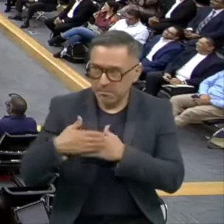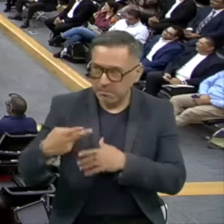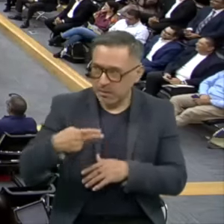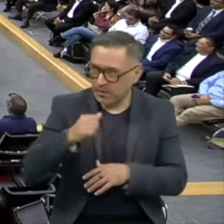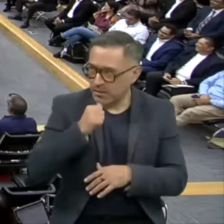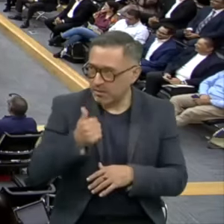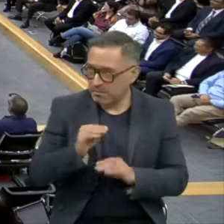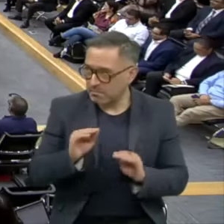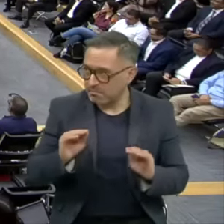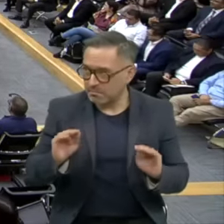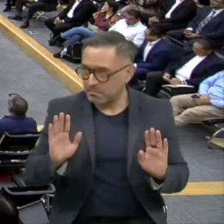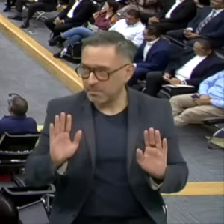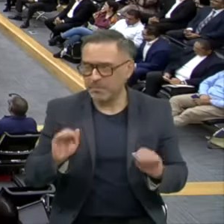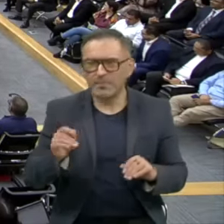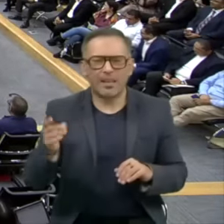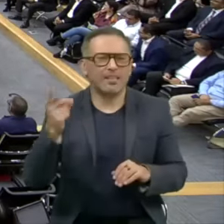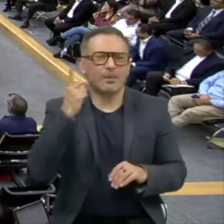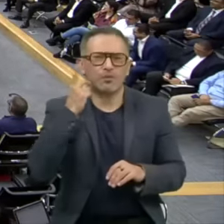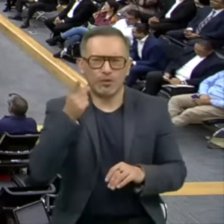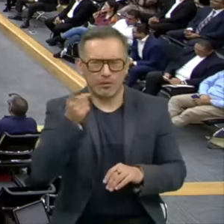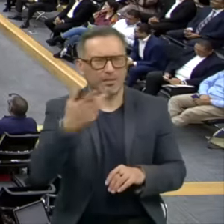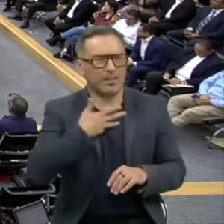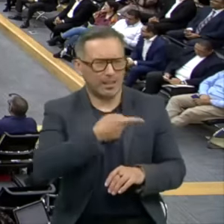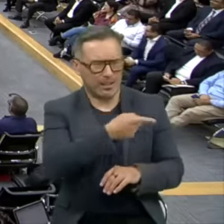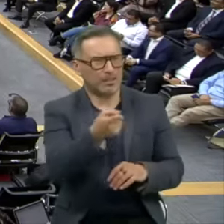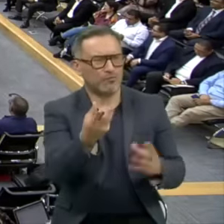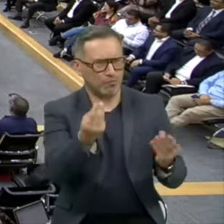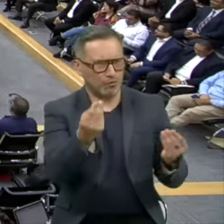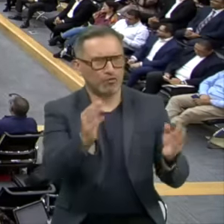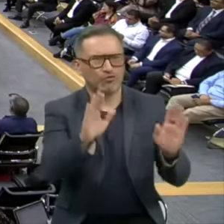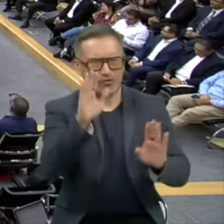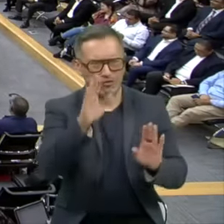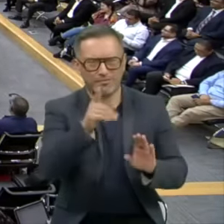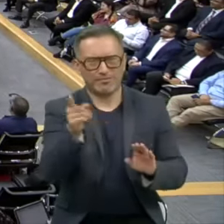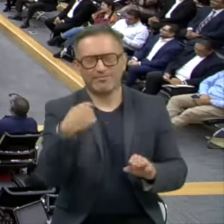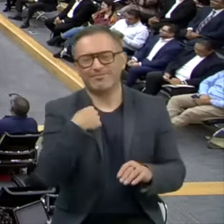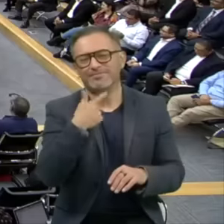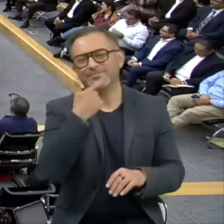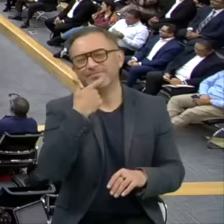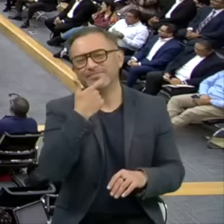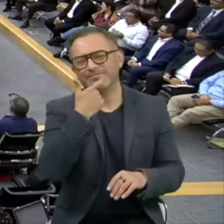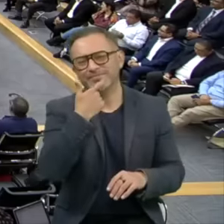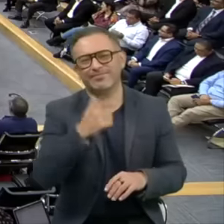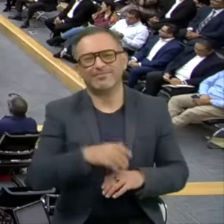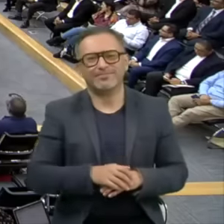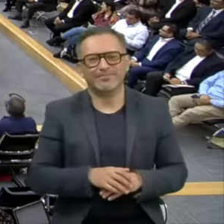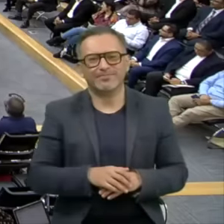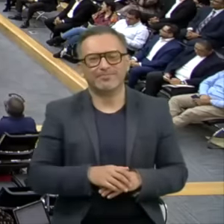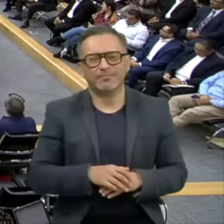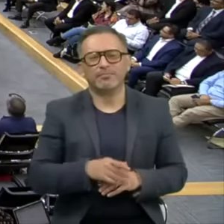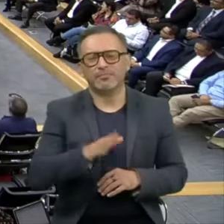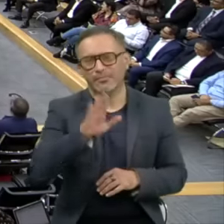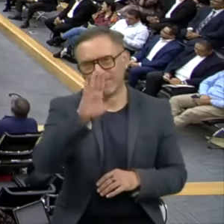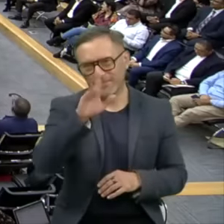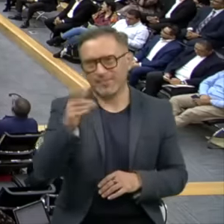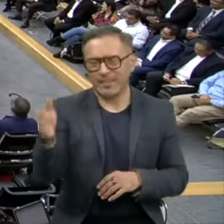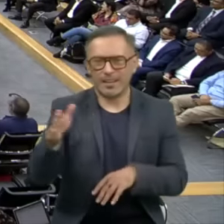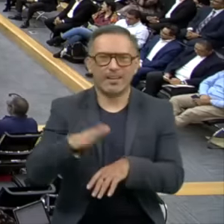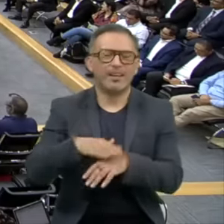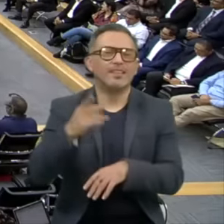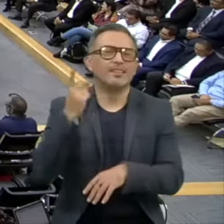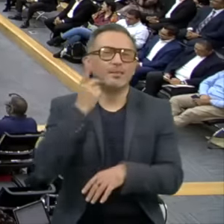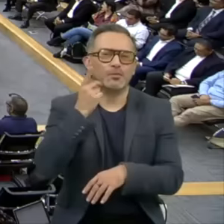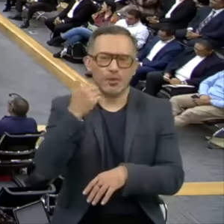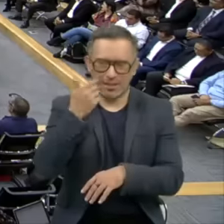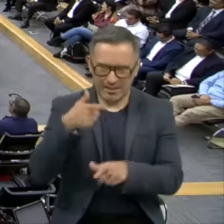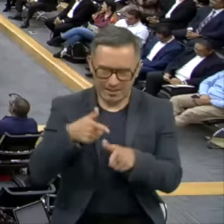No le pregunto. Diputado, hay muchas manos saltadas. Adelante, Martín Paz. Para solicitarle al diputado si puede continuar